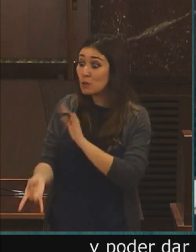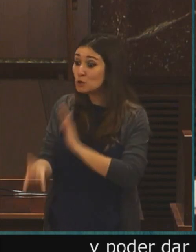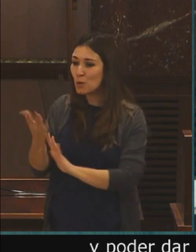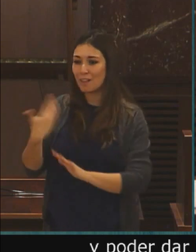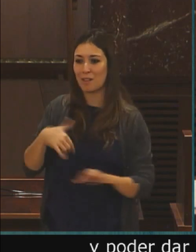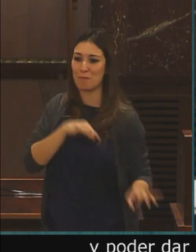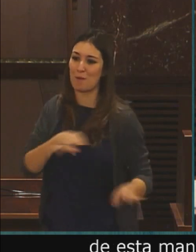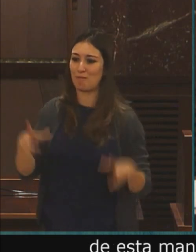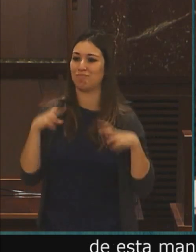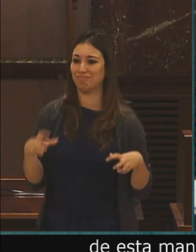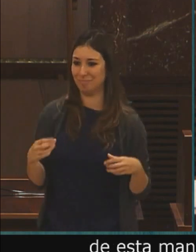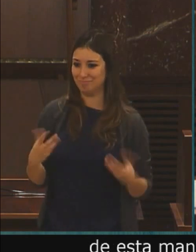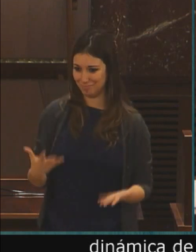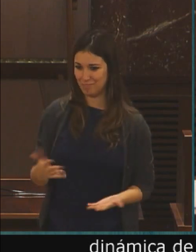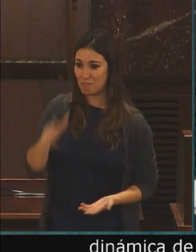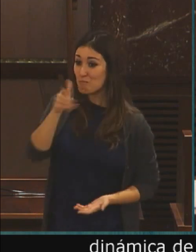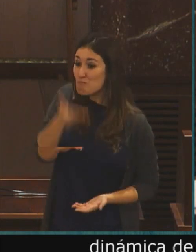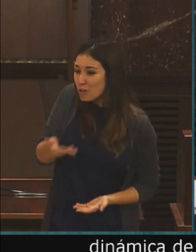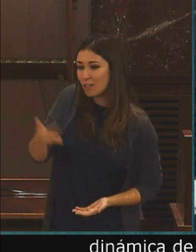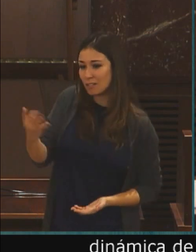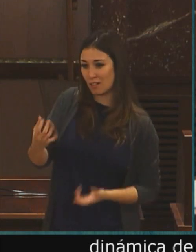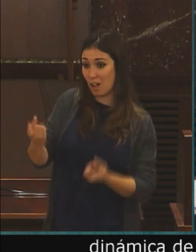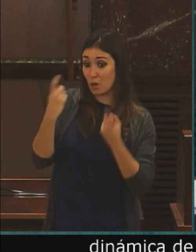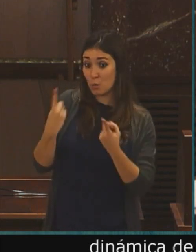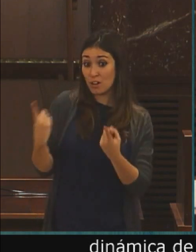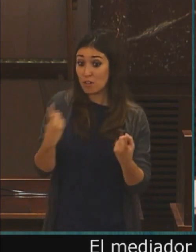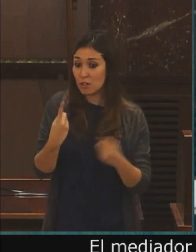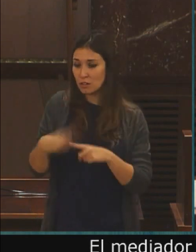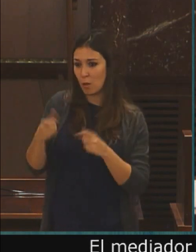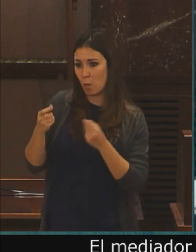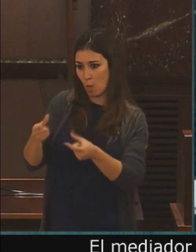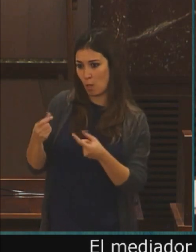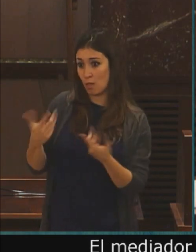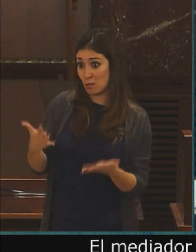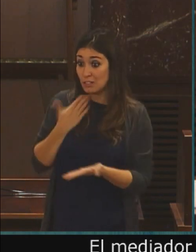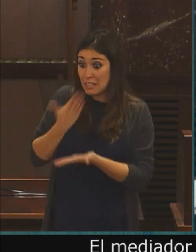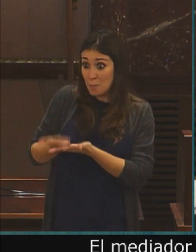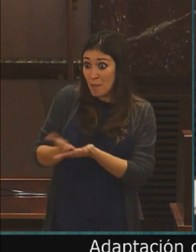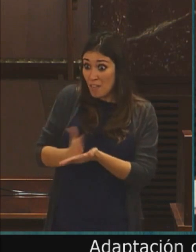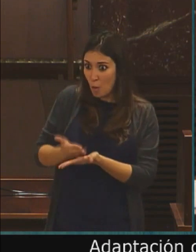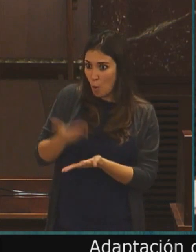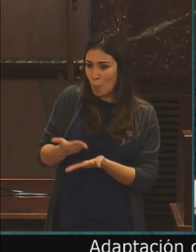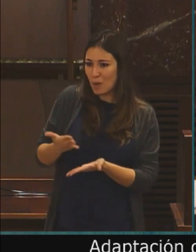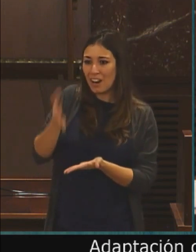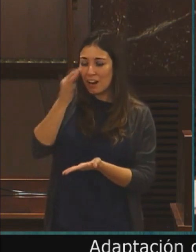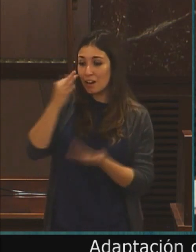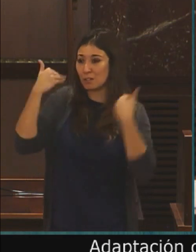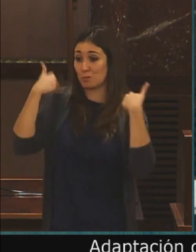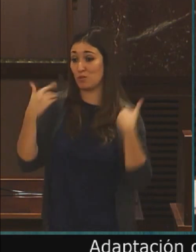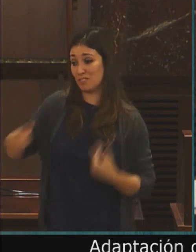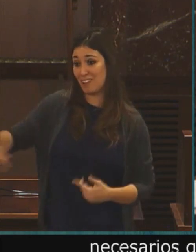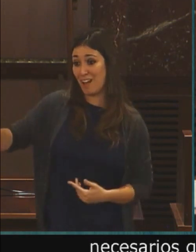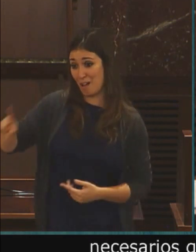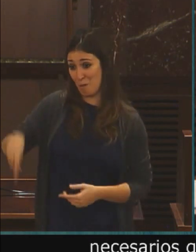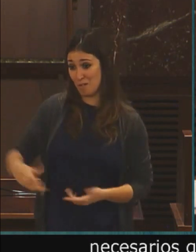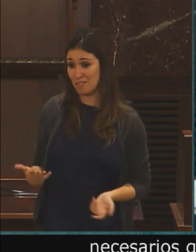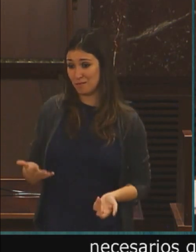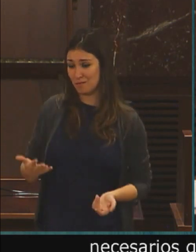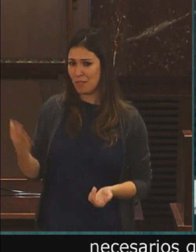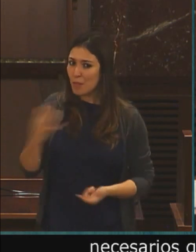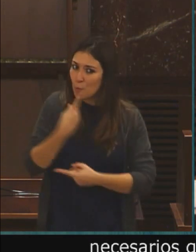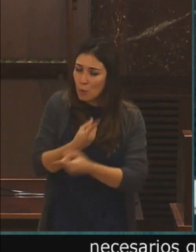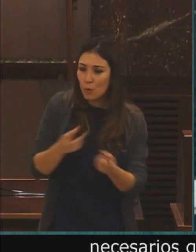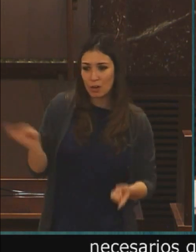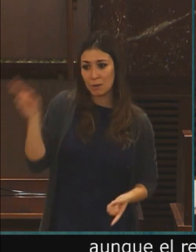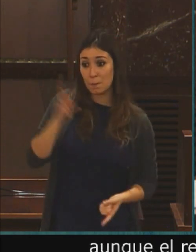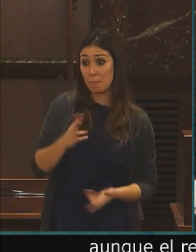de los materiales necesarios que el alumno necesita. Y, aunque el recurso del mediador está ahí, ellos realmente son los responsables. Es necesario reiterar